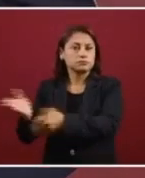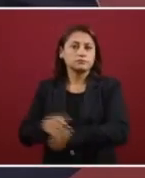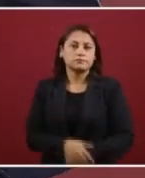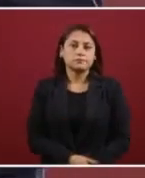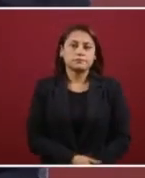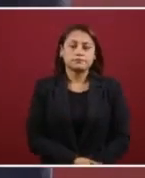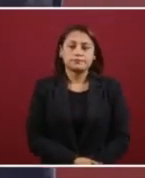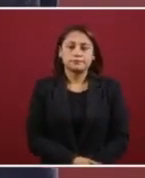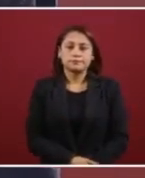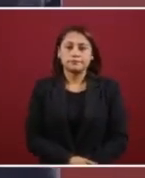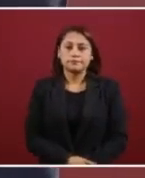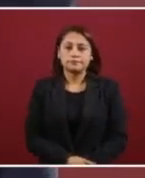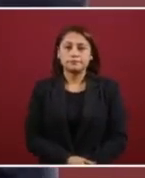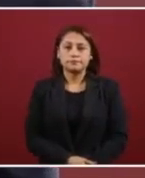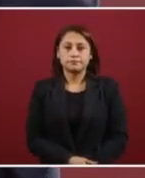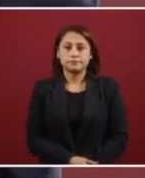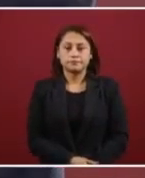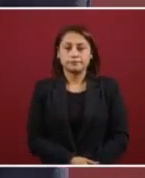para que